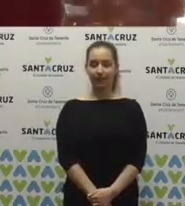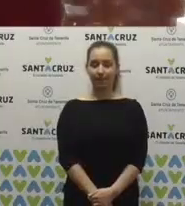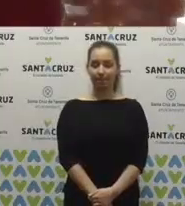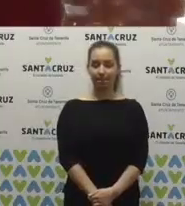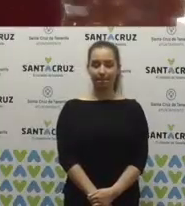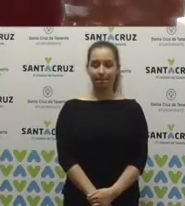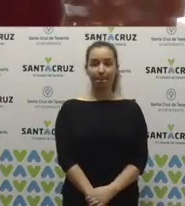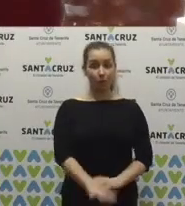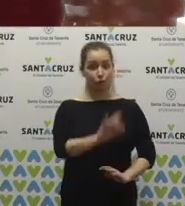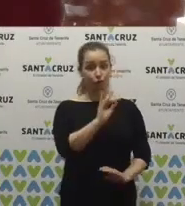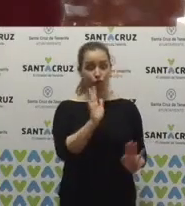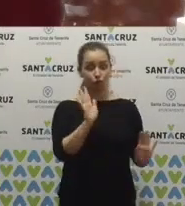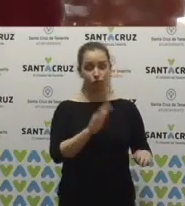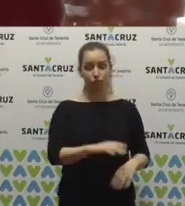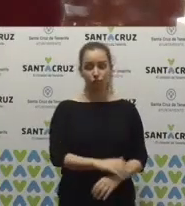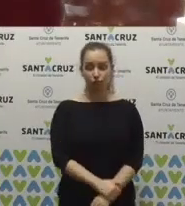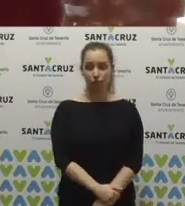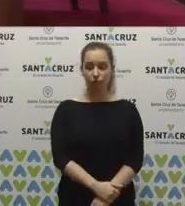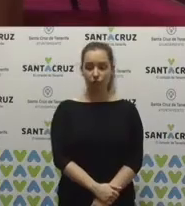sino así